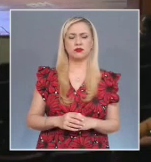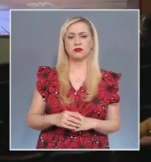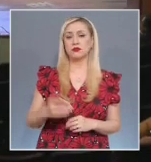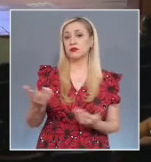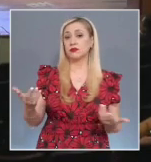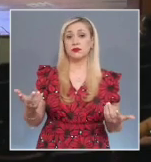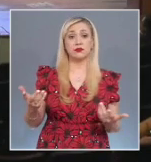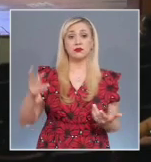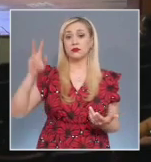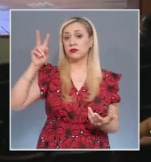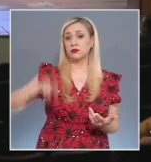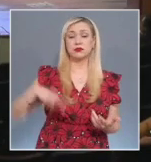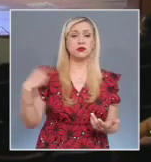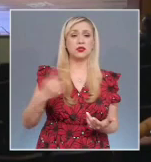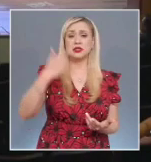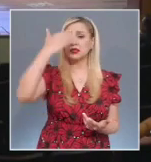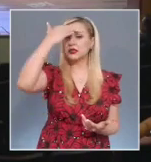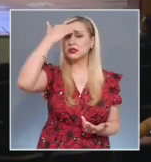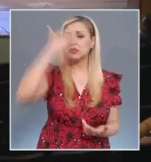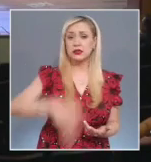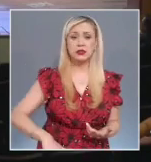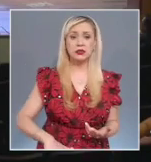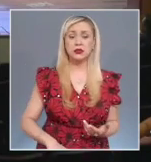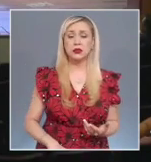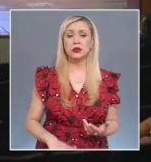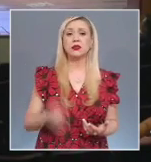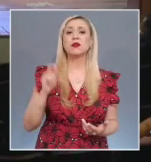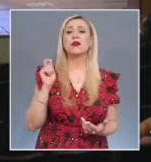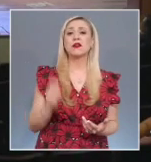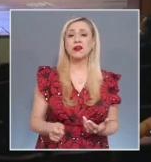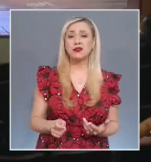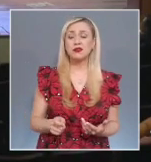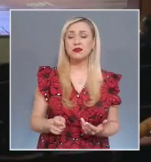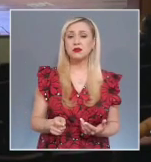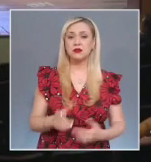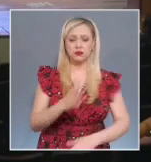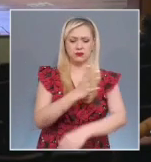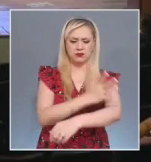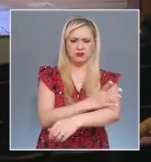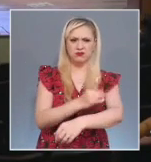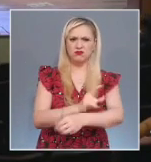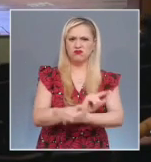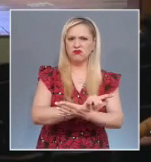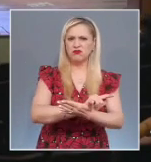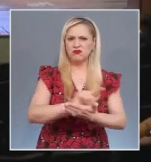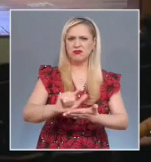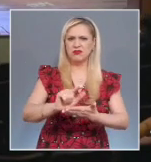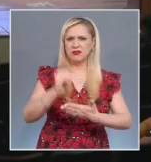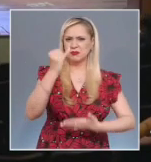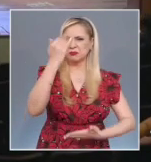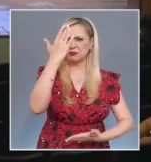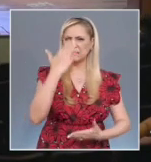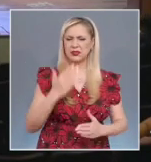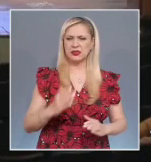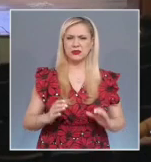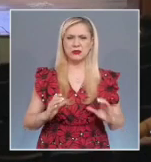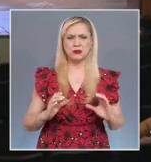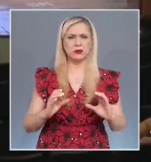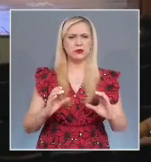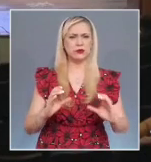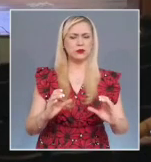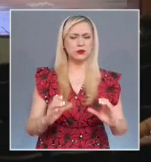convencidos de que es muy grave que alguna persona falle, pues independientemente de los fallos